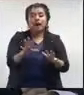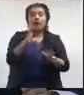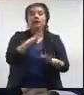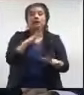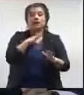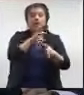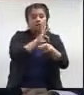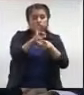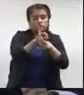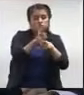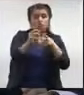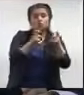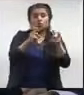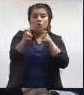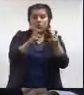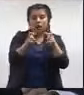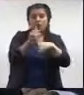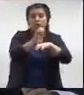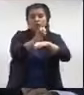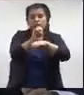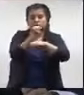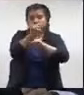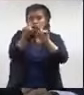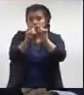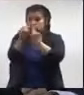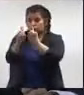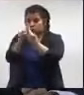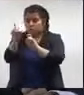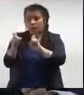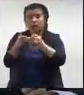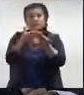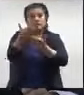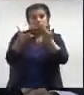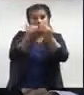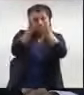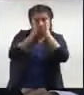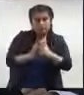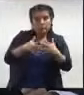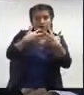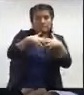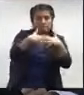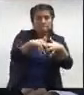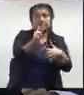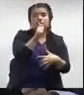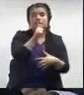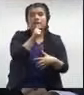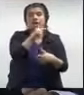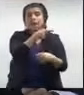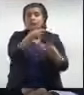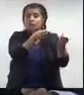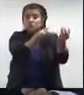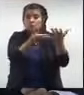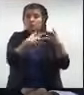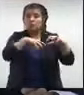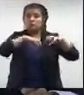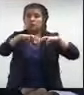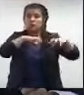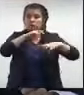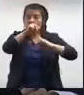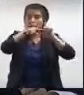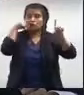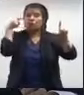de controlar y supervisar a los prestadores de servicios de seguridad privada para que su actividad se